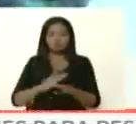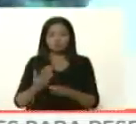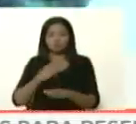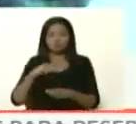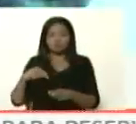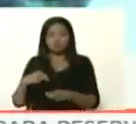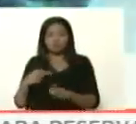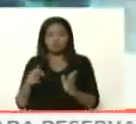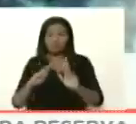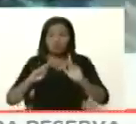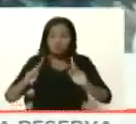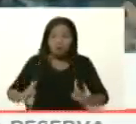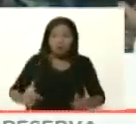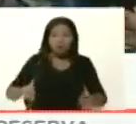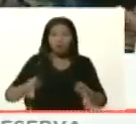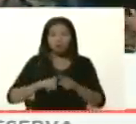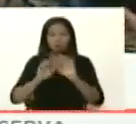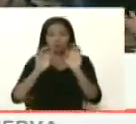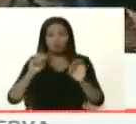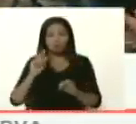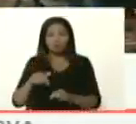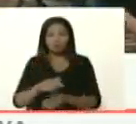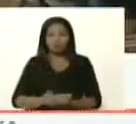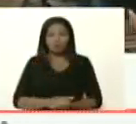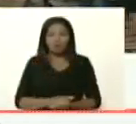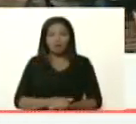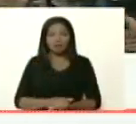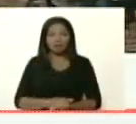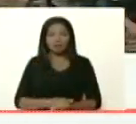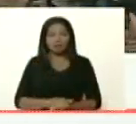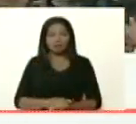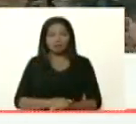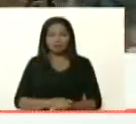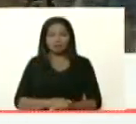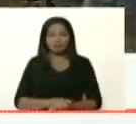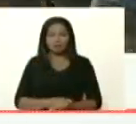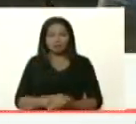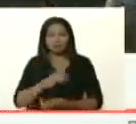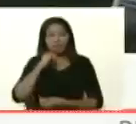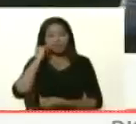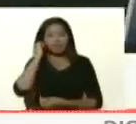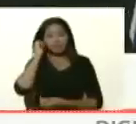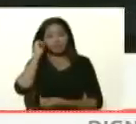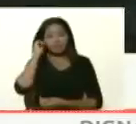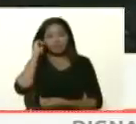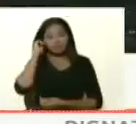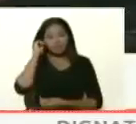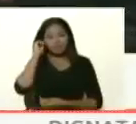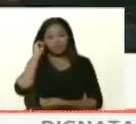somos humanistas, presidente. Sindicato es la organización